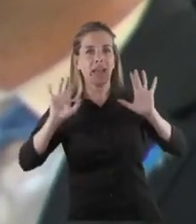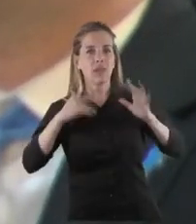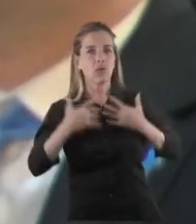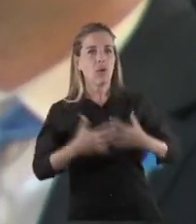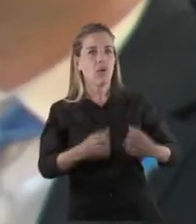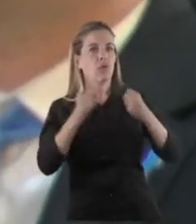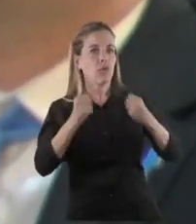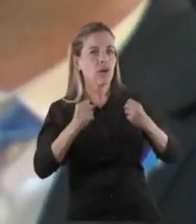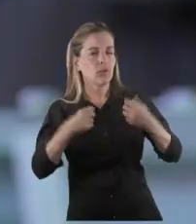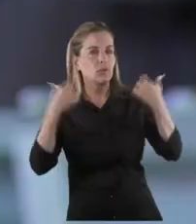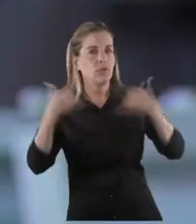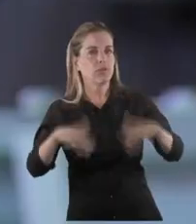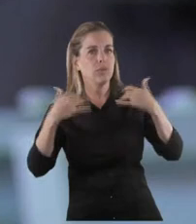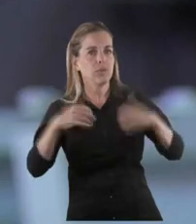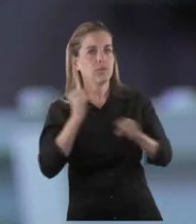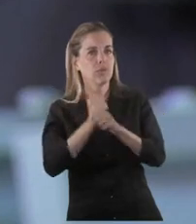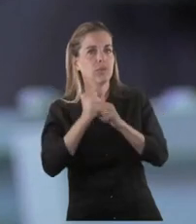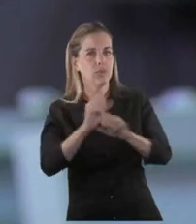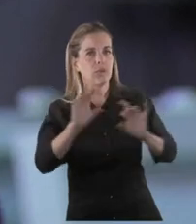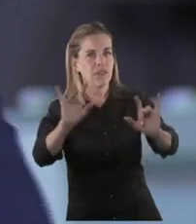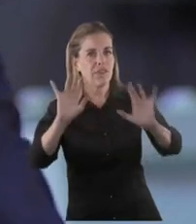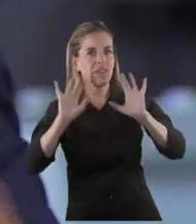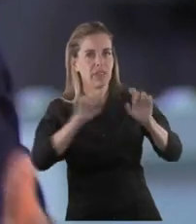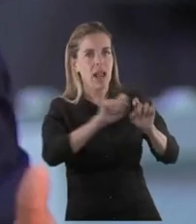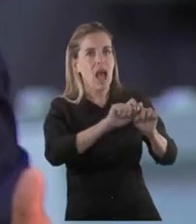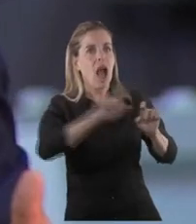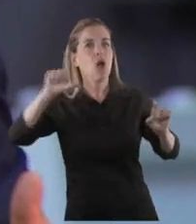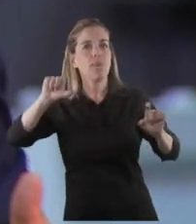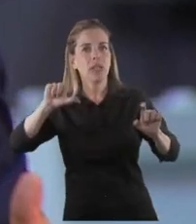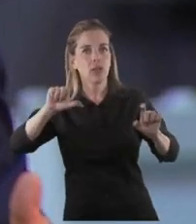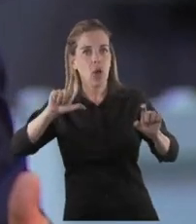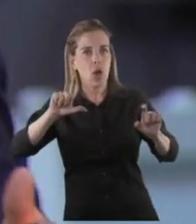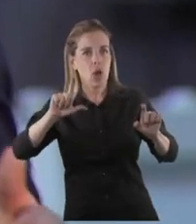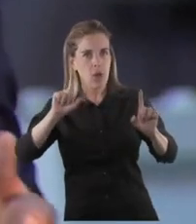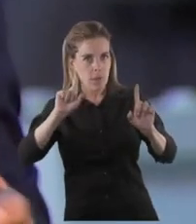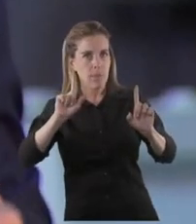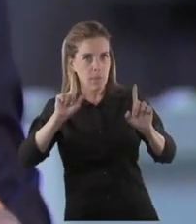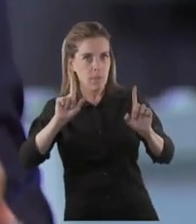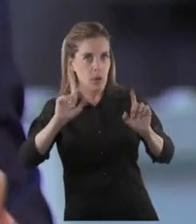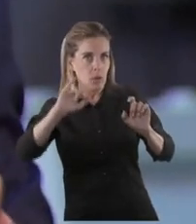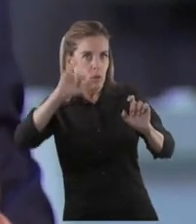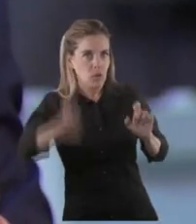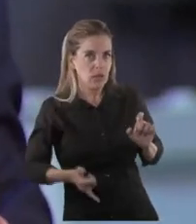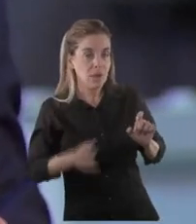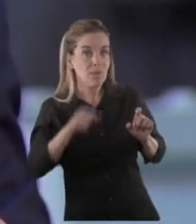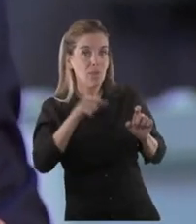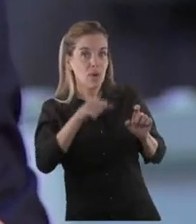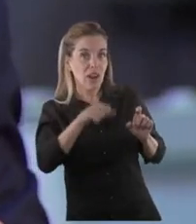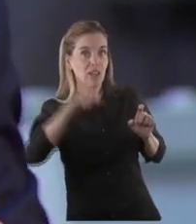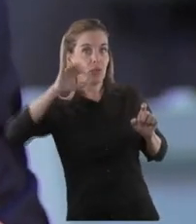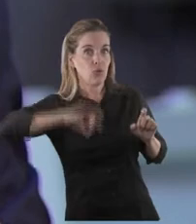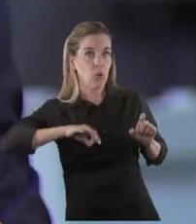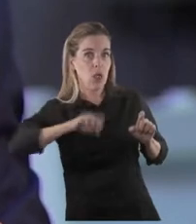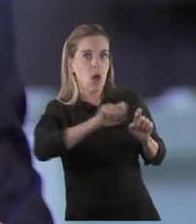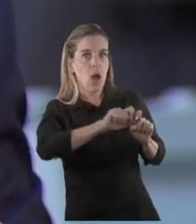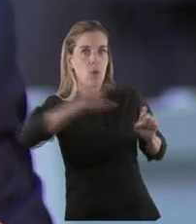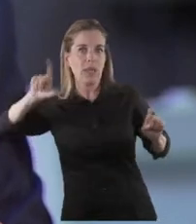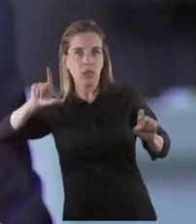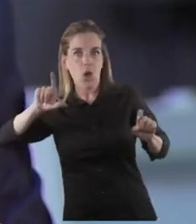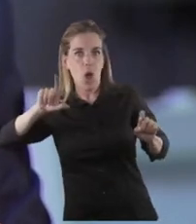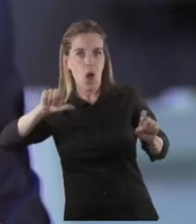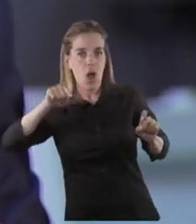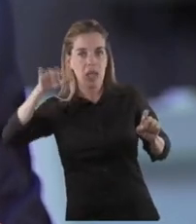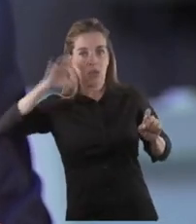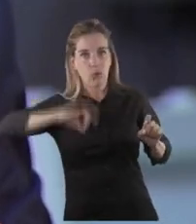enorme, enorme, pero importante, porque el aumento de ese consumo, el aumento de